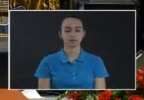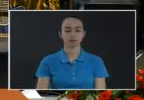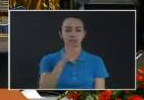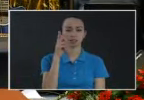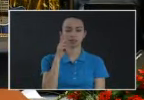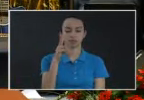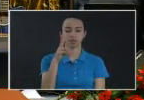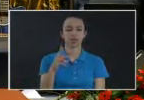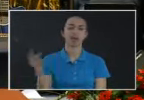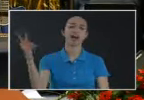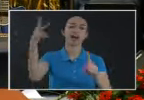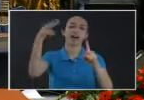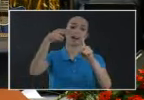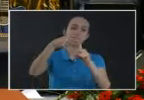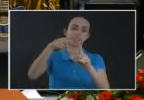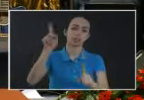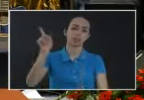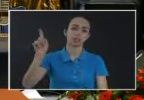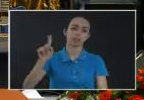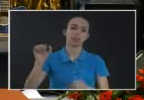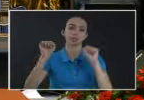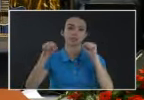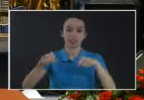Mire hasta dónde puede llegar la amargura.